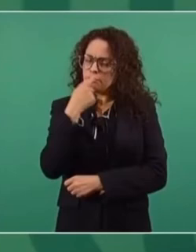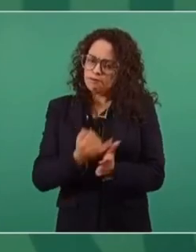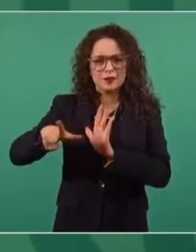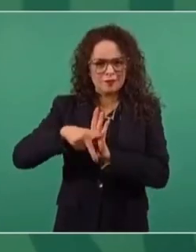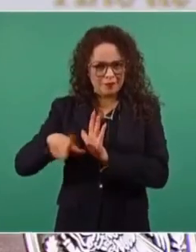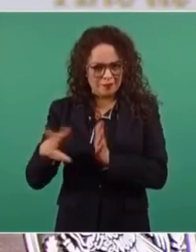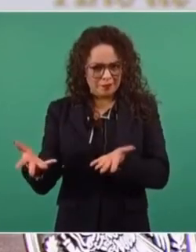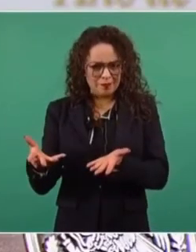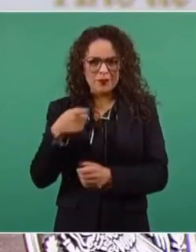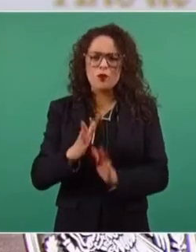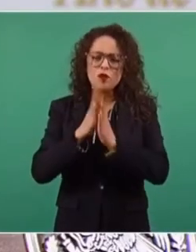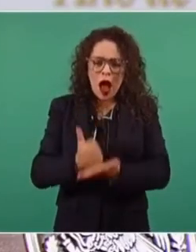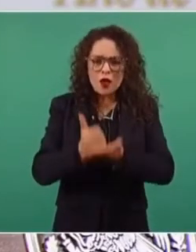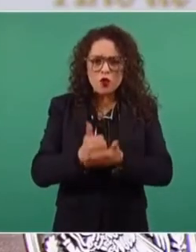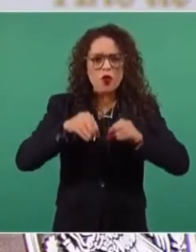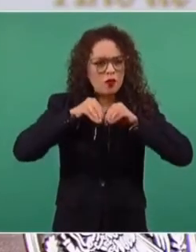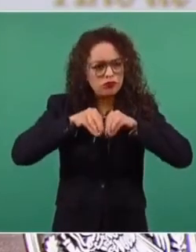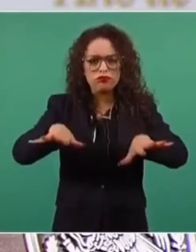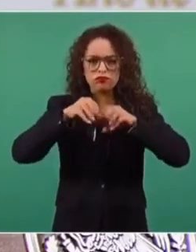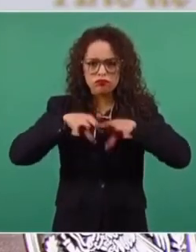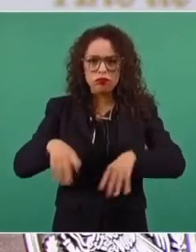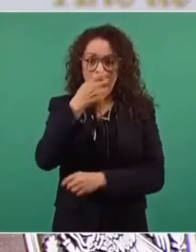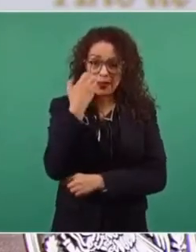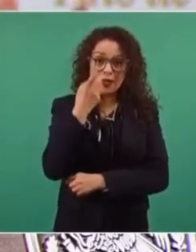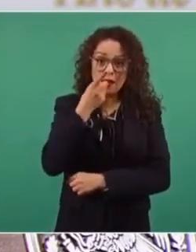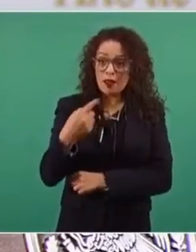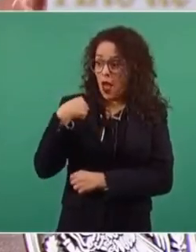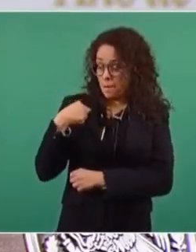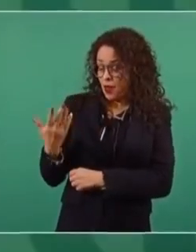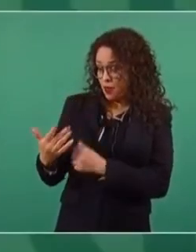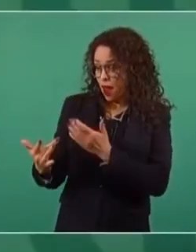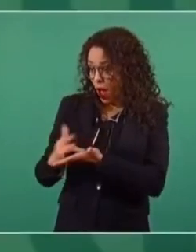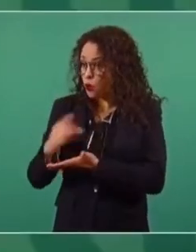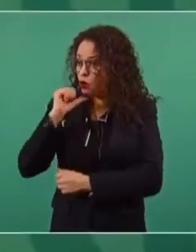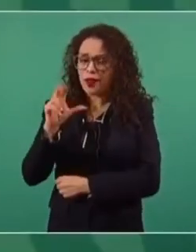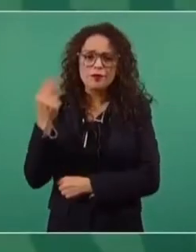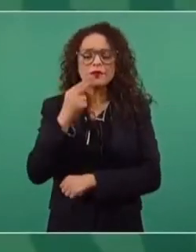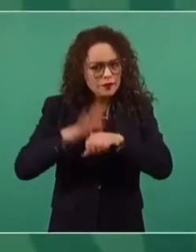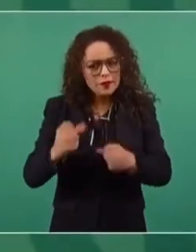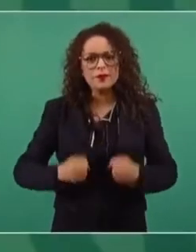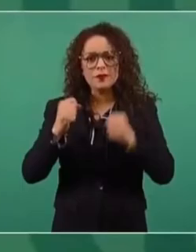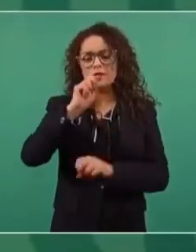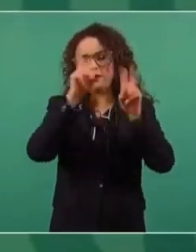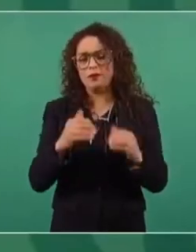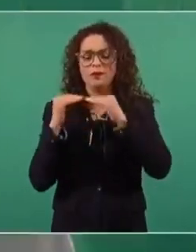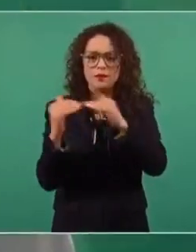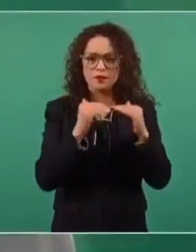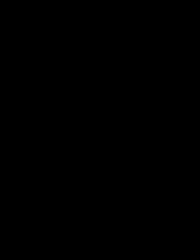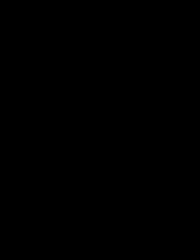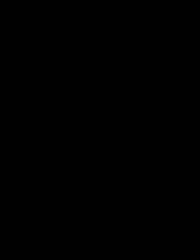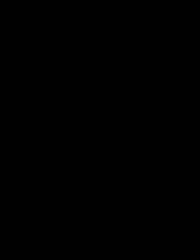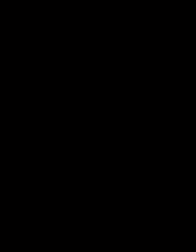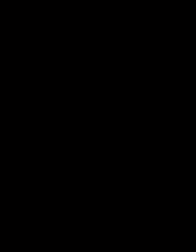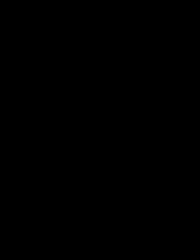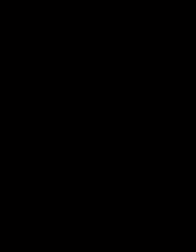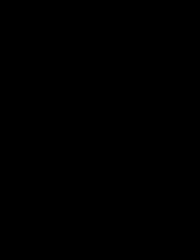que informen. Eso no significa estar a favor o estar en contra, significa el que se pueda fortalecer la democracia con la participación de los ciudadanos.